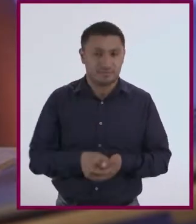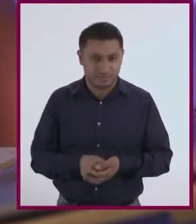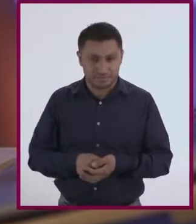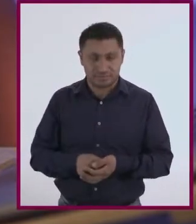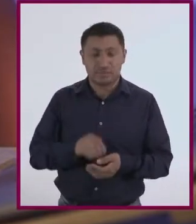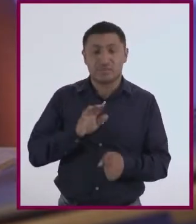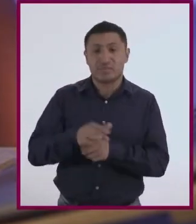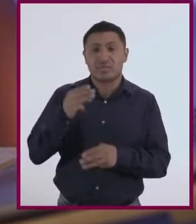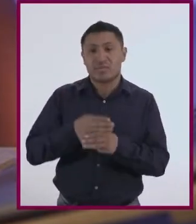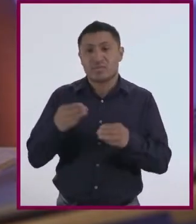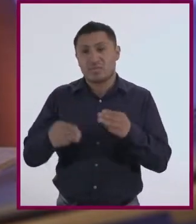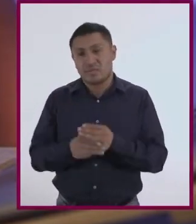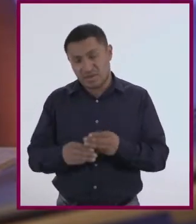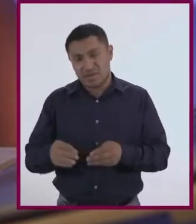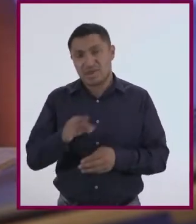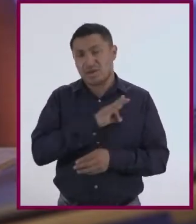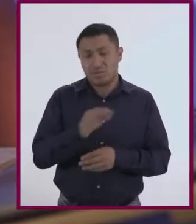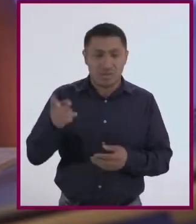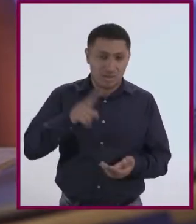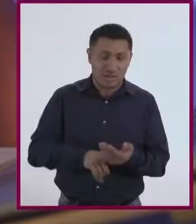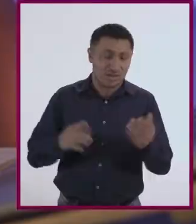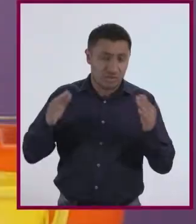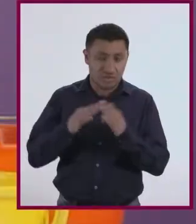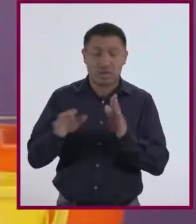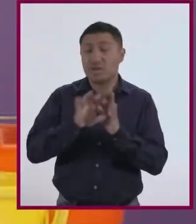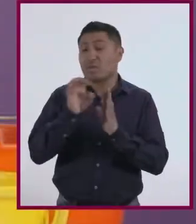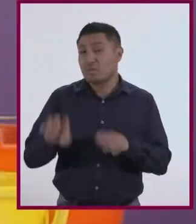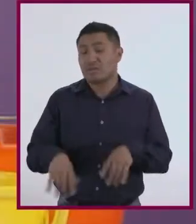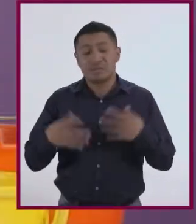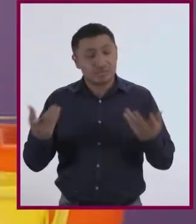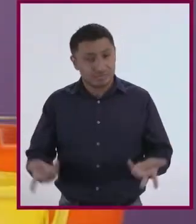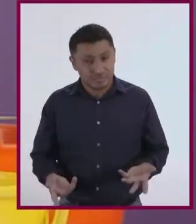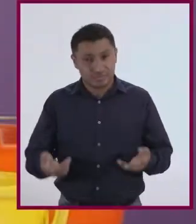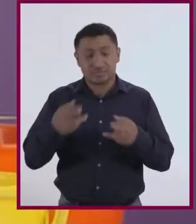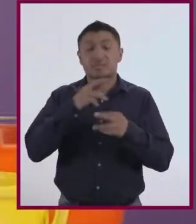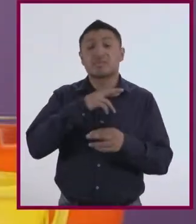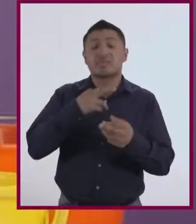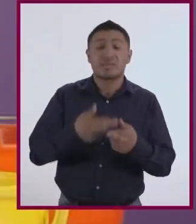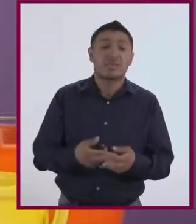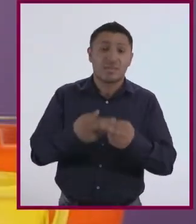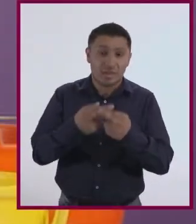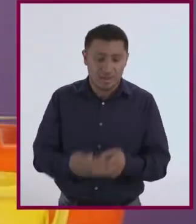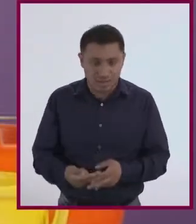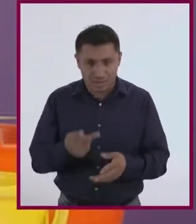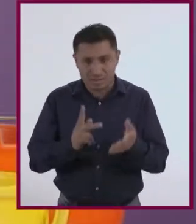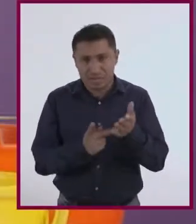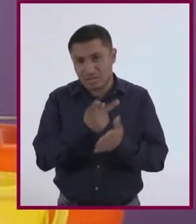qué materia orgánica puede generarse en los domicilios, por ejemplo? Por restos orgánicos se entienden